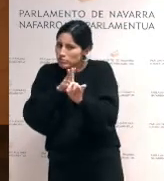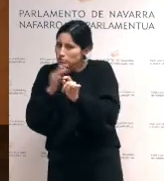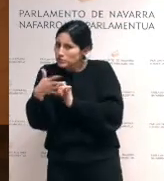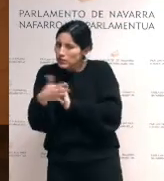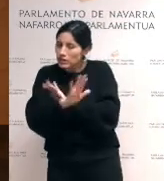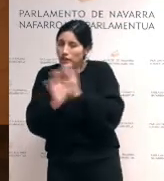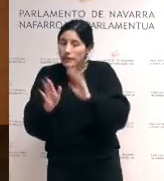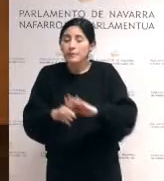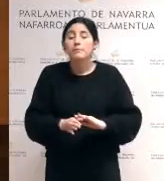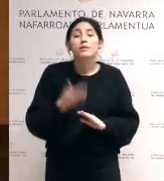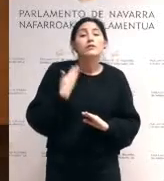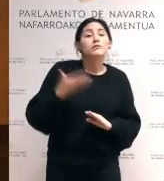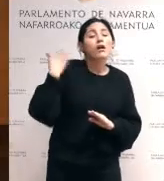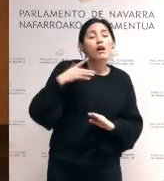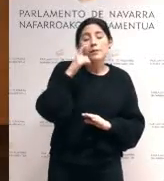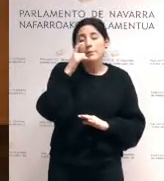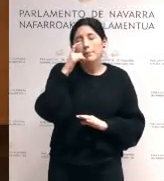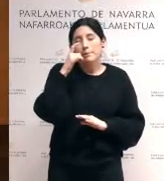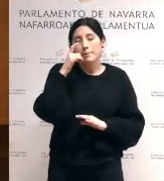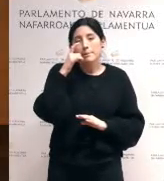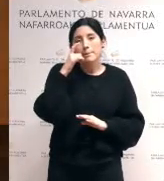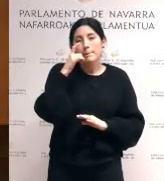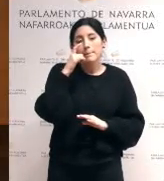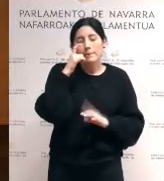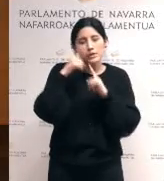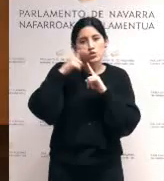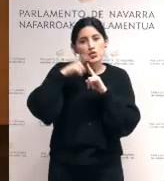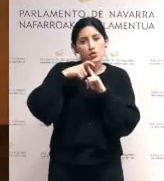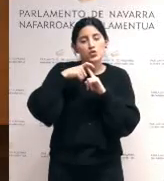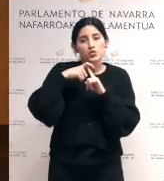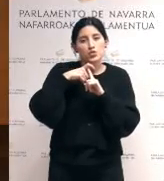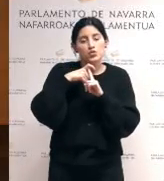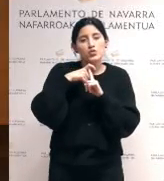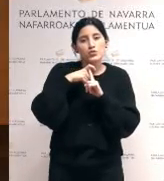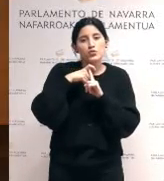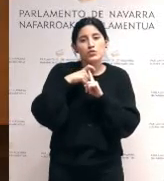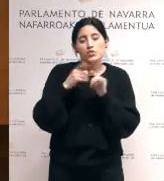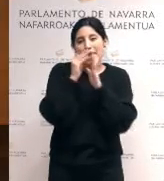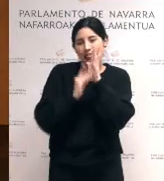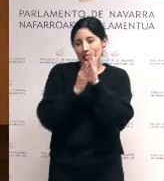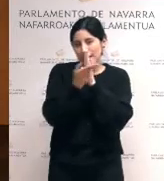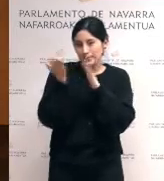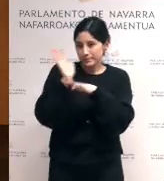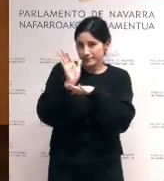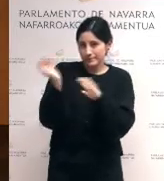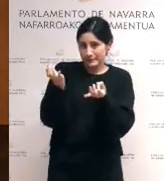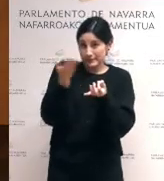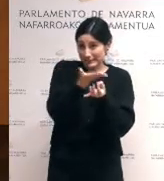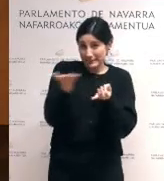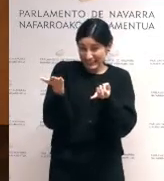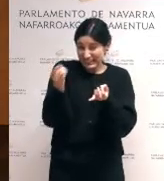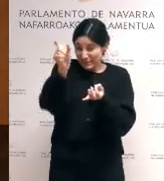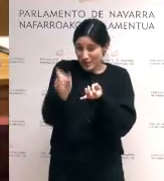del pasado 9 de mayo en un lamentable discurso en el que fue incapaz de reconocer lo que los datos ponen sobre la mesa. Fue la única de todo el